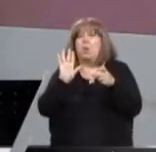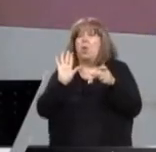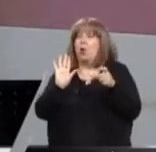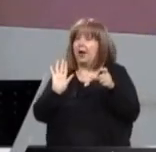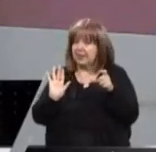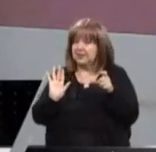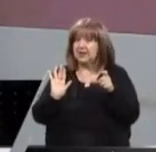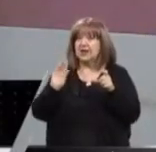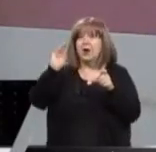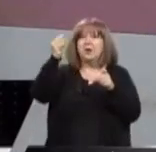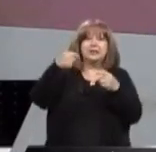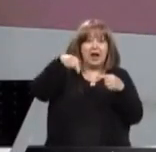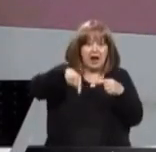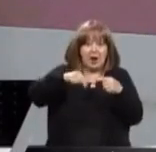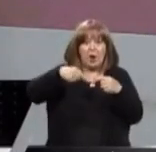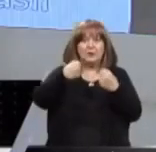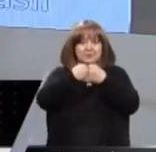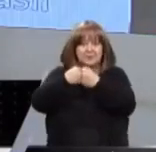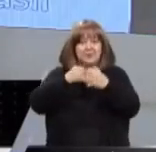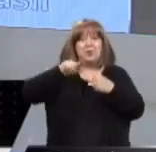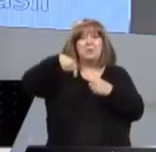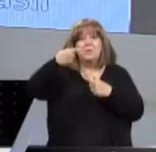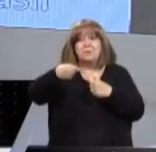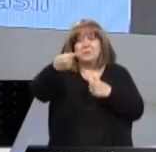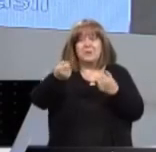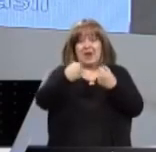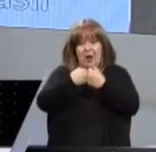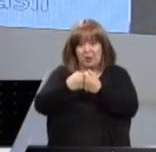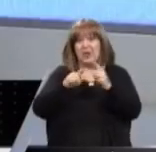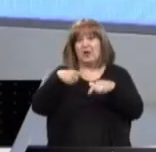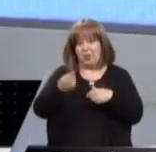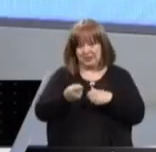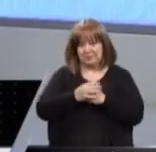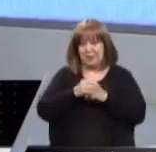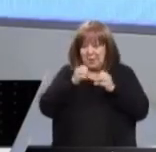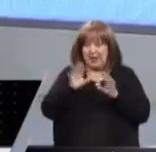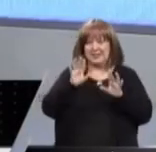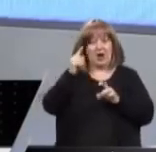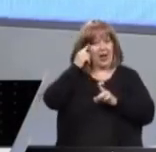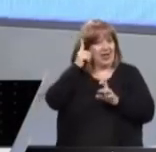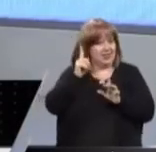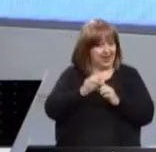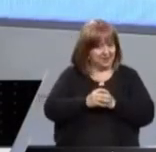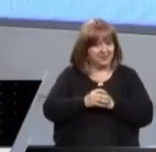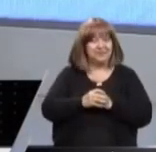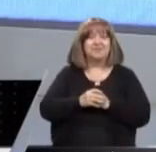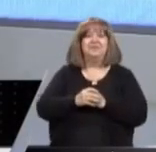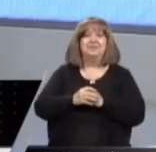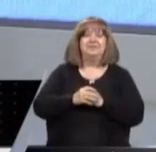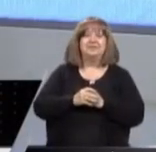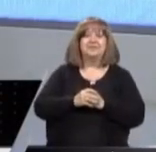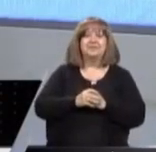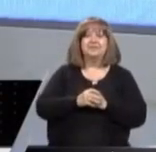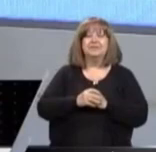le hizo un guiño y dijo, bueno, que era hacia futuro un proyecto muy viable. Bien, bueno. Bueno, y obviamente estuvo aquí, ya llegó, ya está, y lo